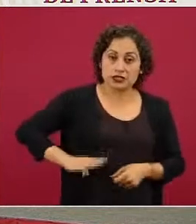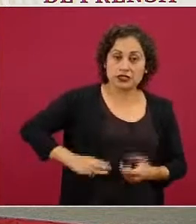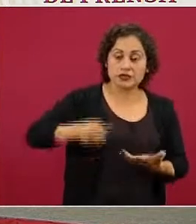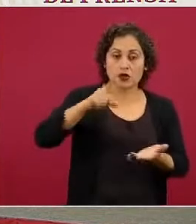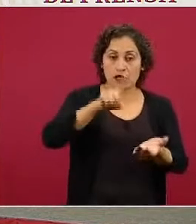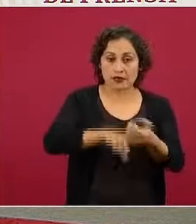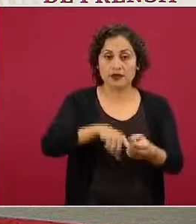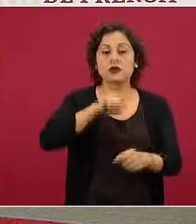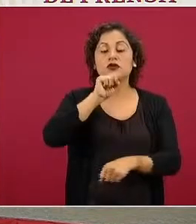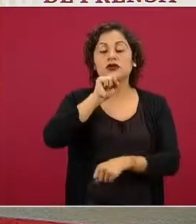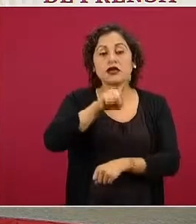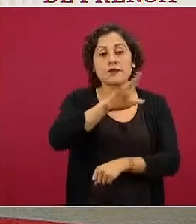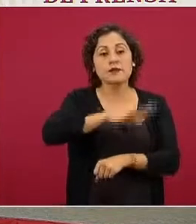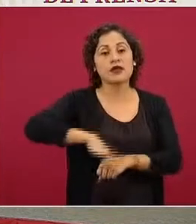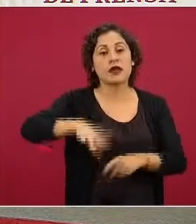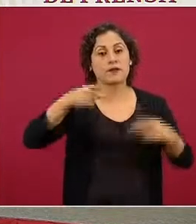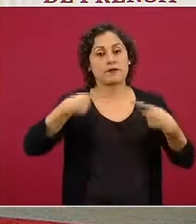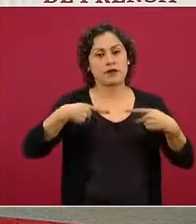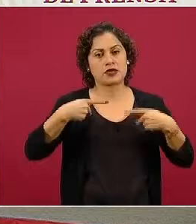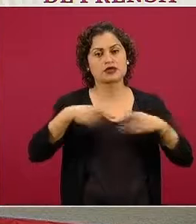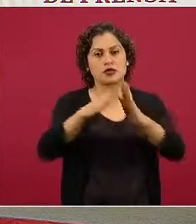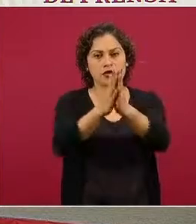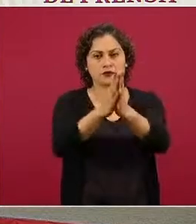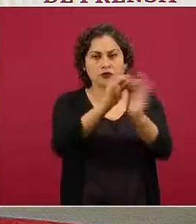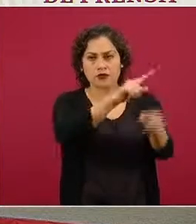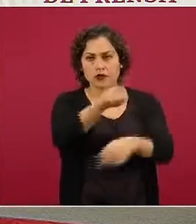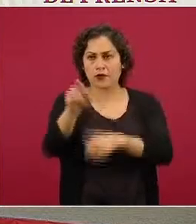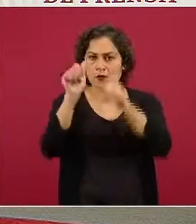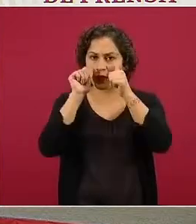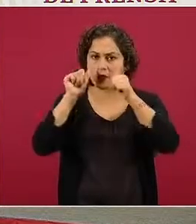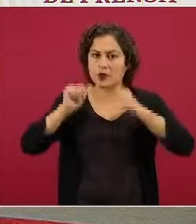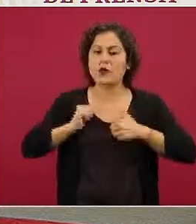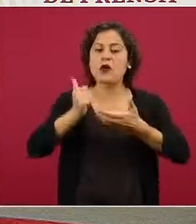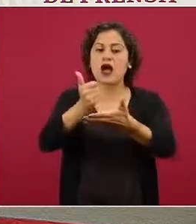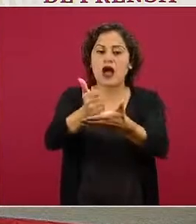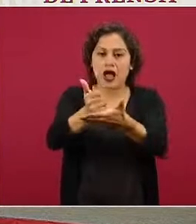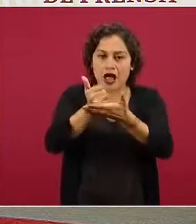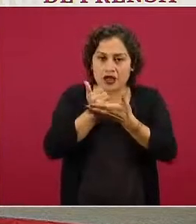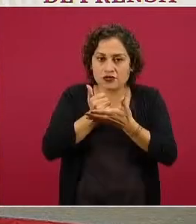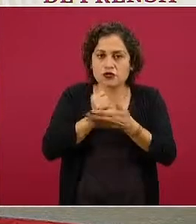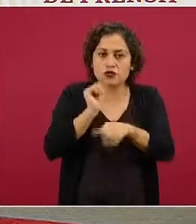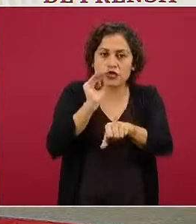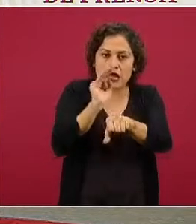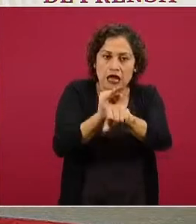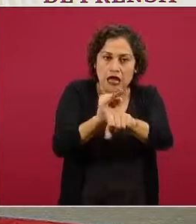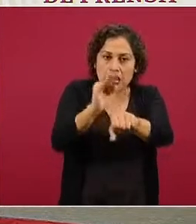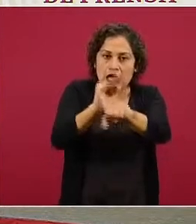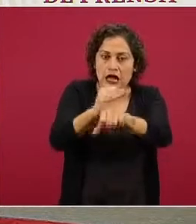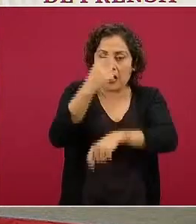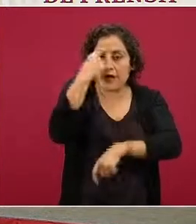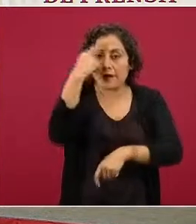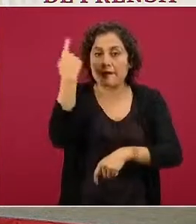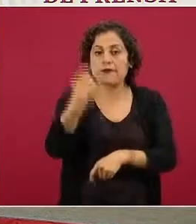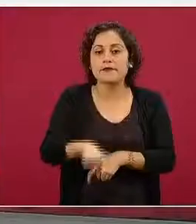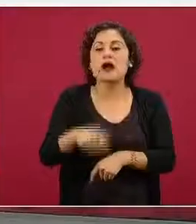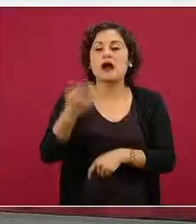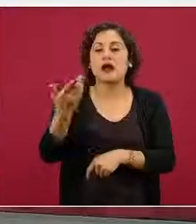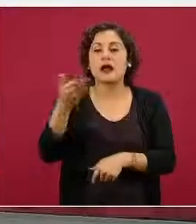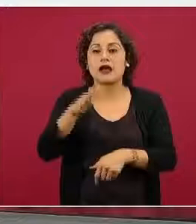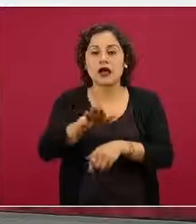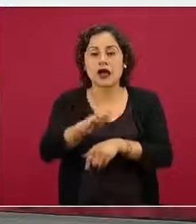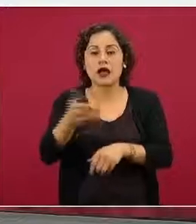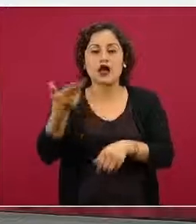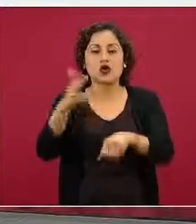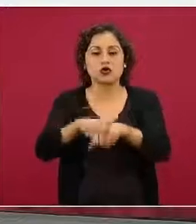todo también a la población, a que nos ayude a que esto se detenga y empiece a disminuir de